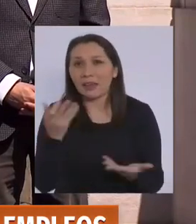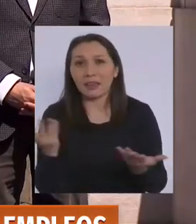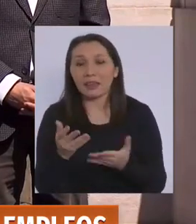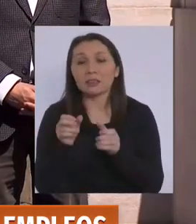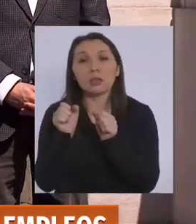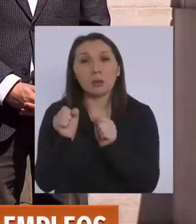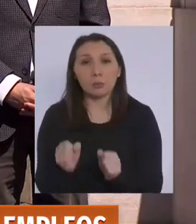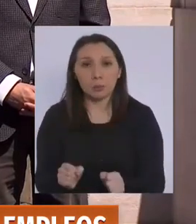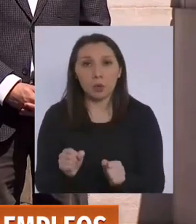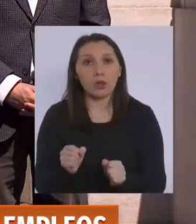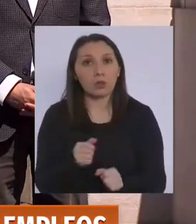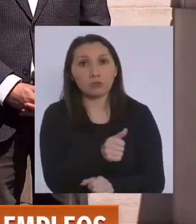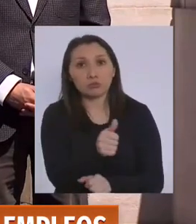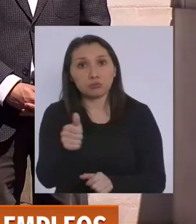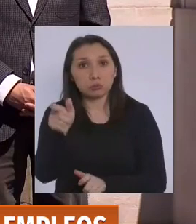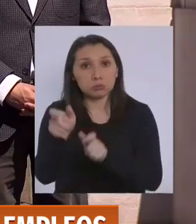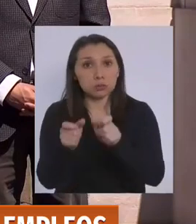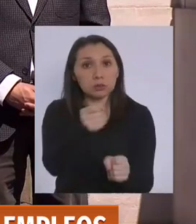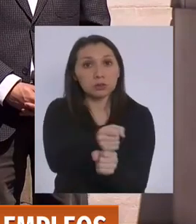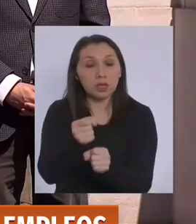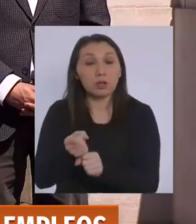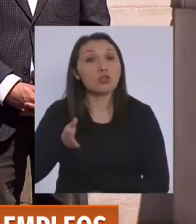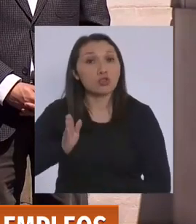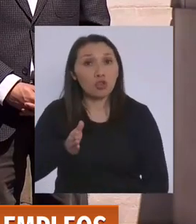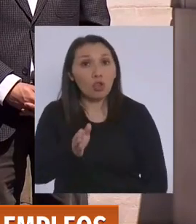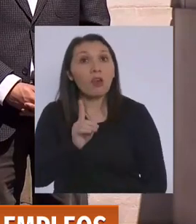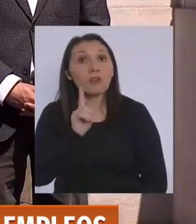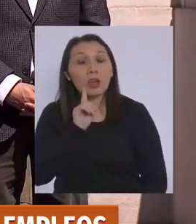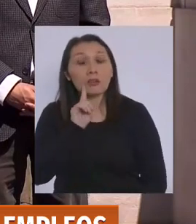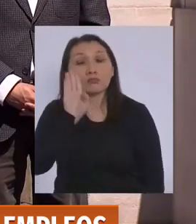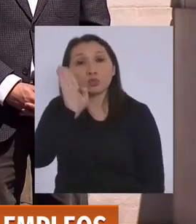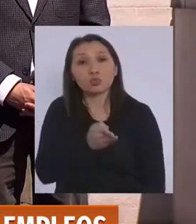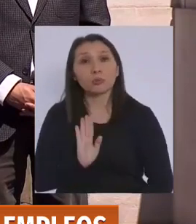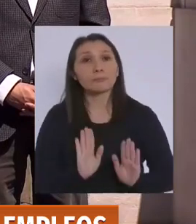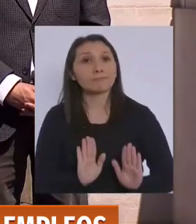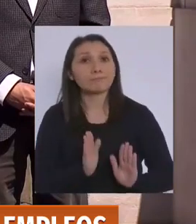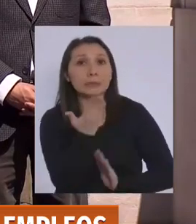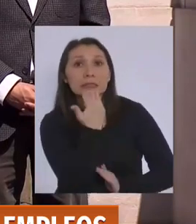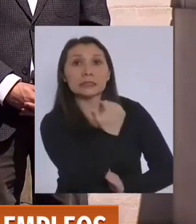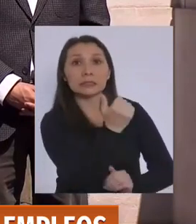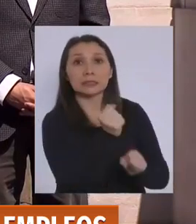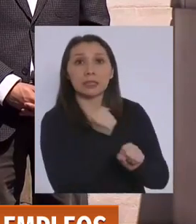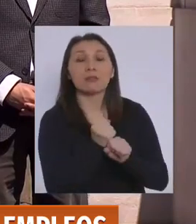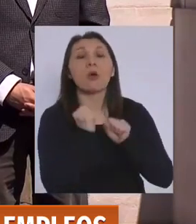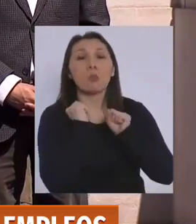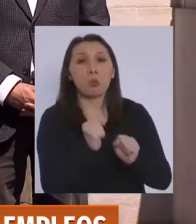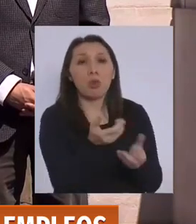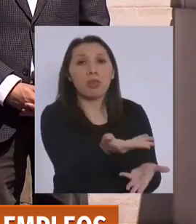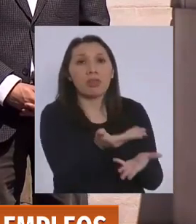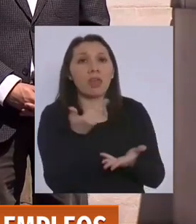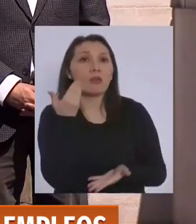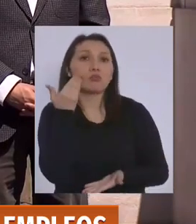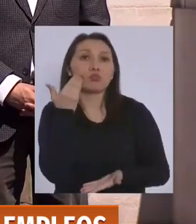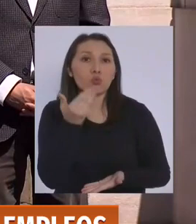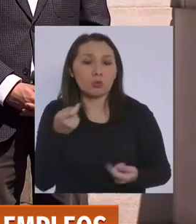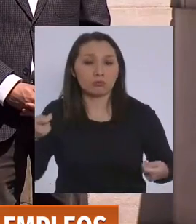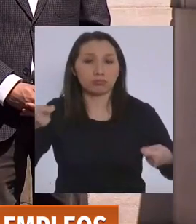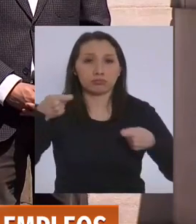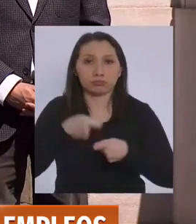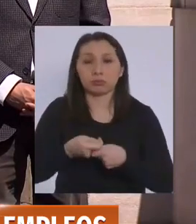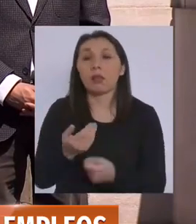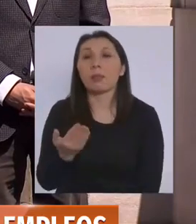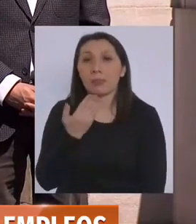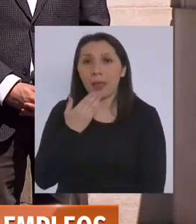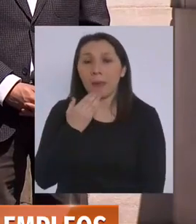la posibilidad de que todos aquellos trabajadores que todavía se encuentran suspendidos puedan acceder a este beneficio, así como